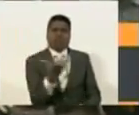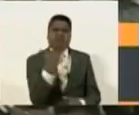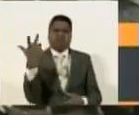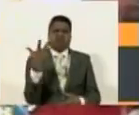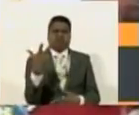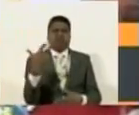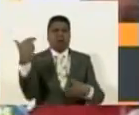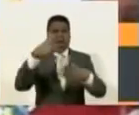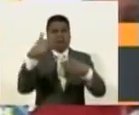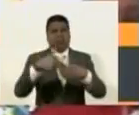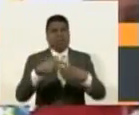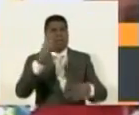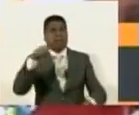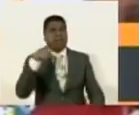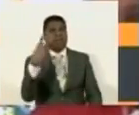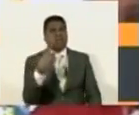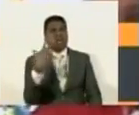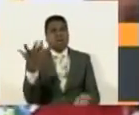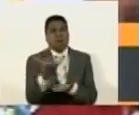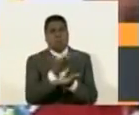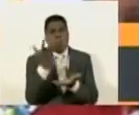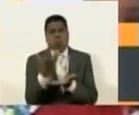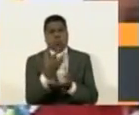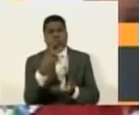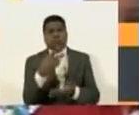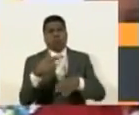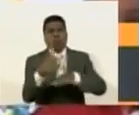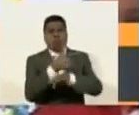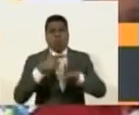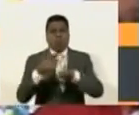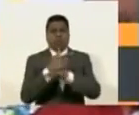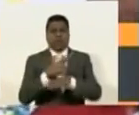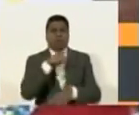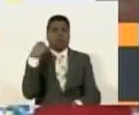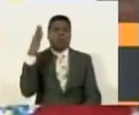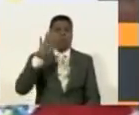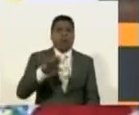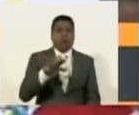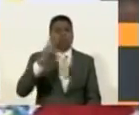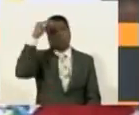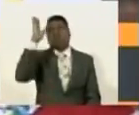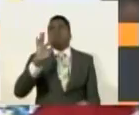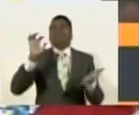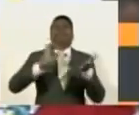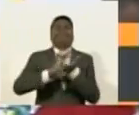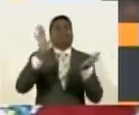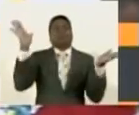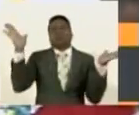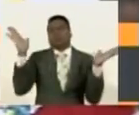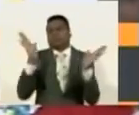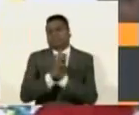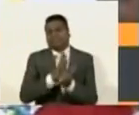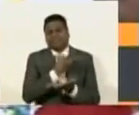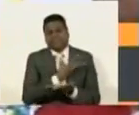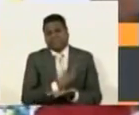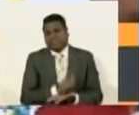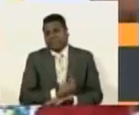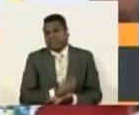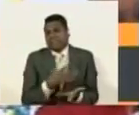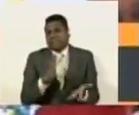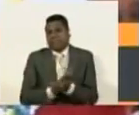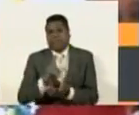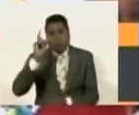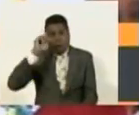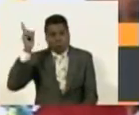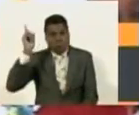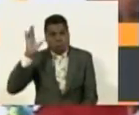Y después dicen que fue el gobierno que mató a ese muchacho. Dios lo tenga en su gloria, ¿vale? Pero da tristeza que un joven termine así por la locura